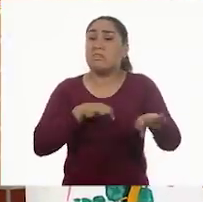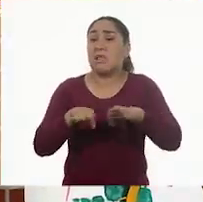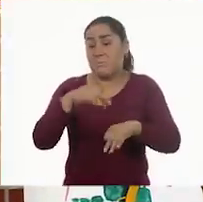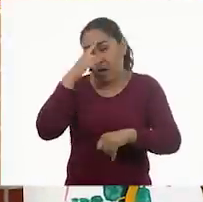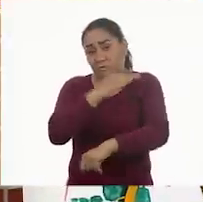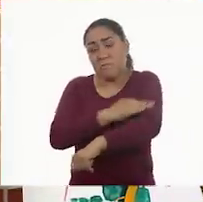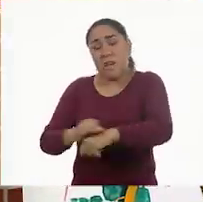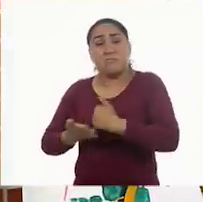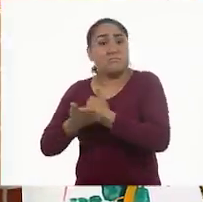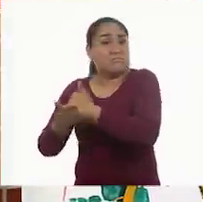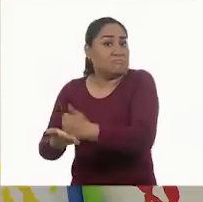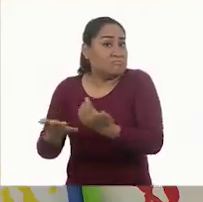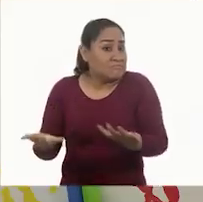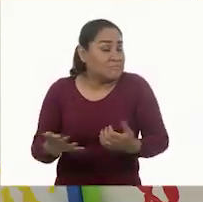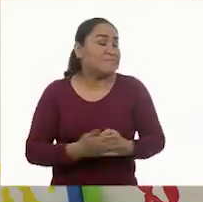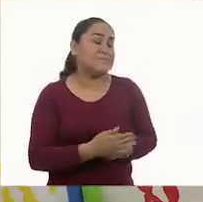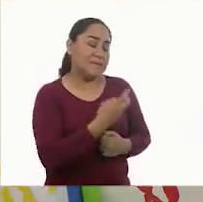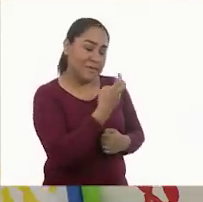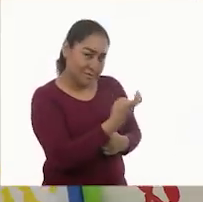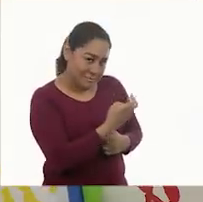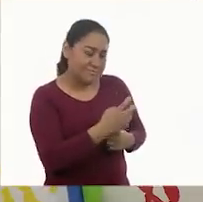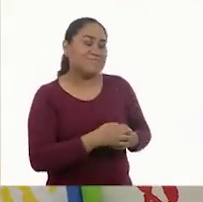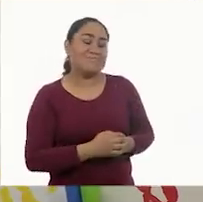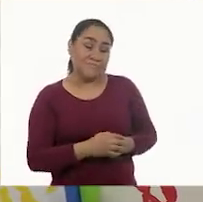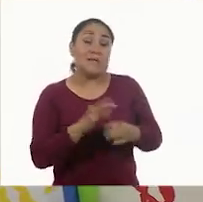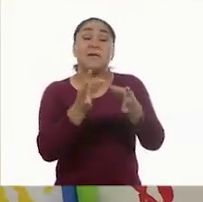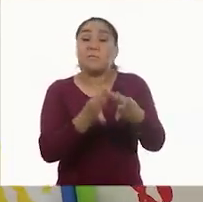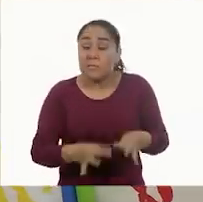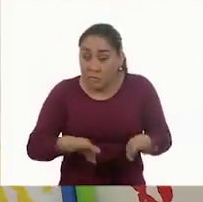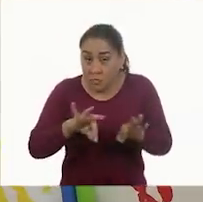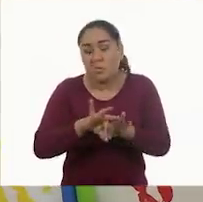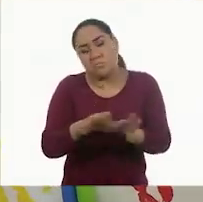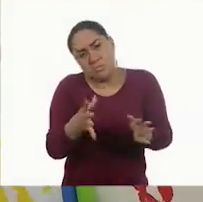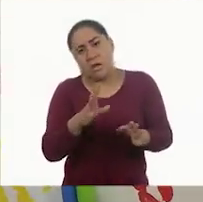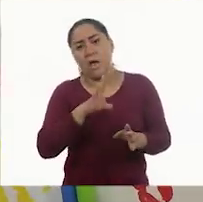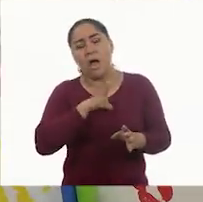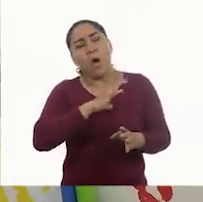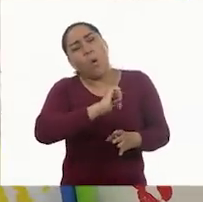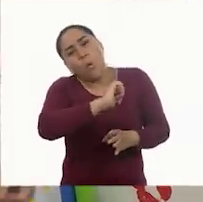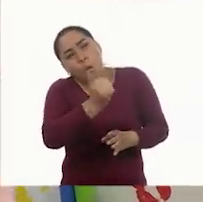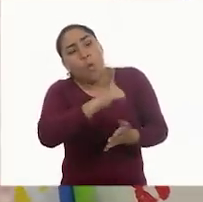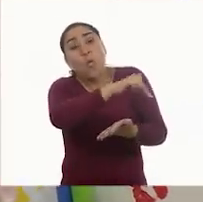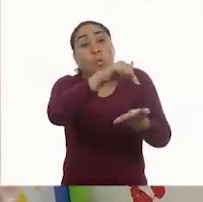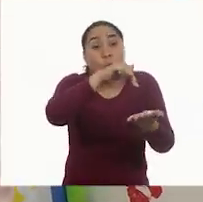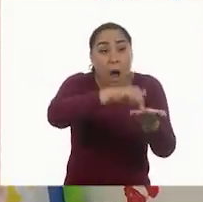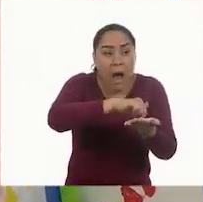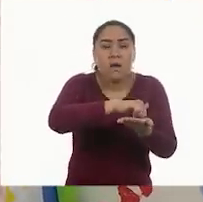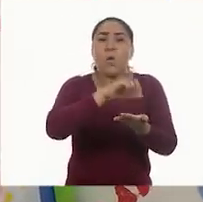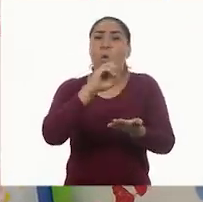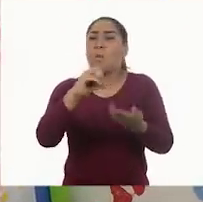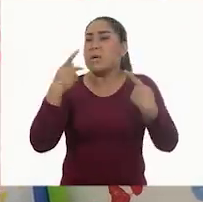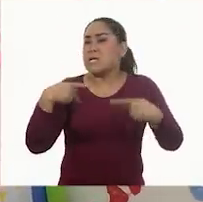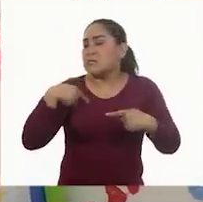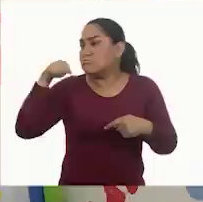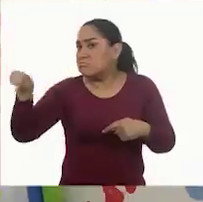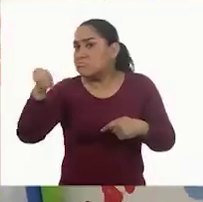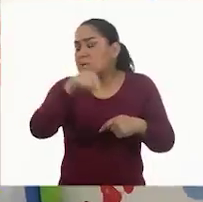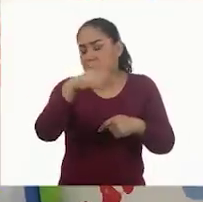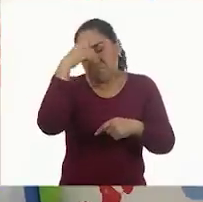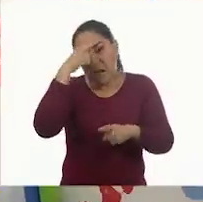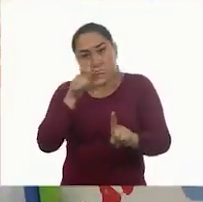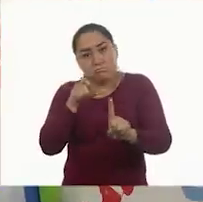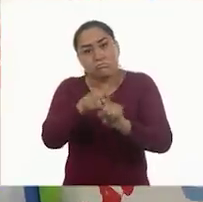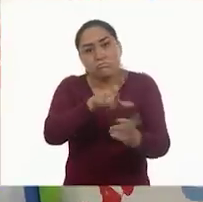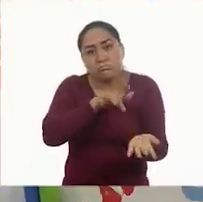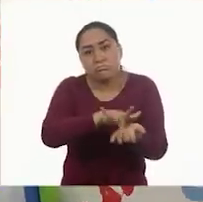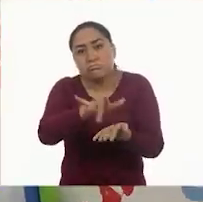Exacto, y por eso es importante que también haya otros espacios y otras personas que ayuden a proteger los derechos de las niñas